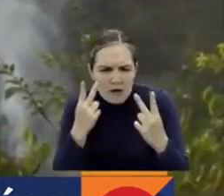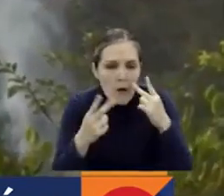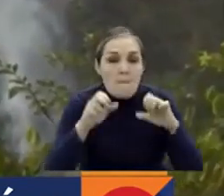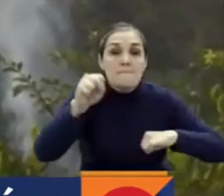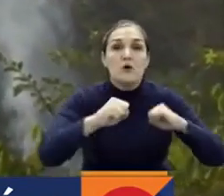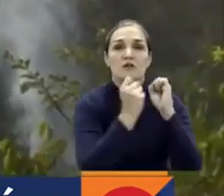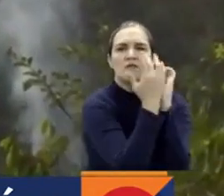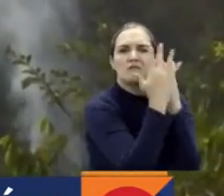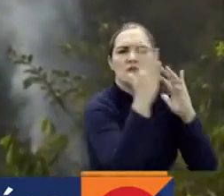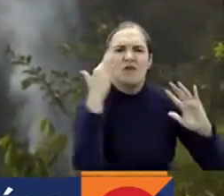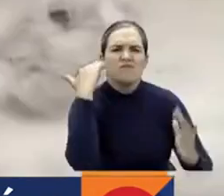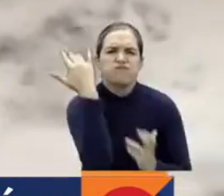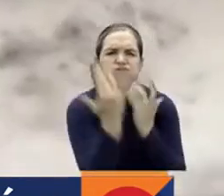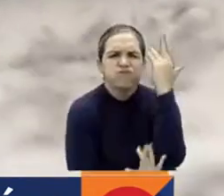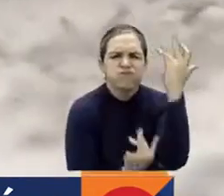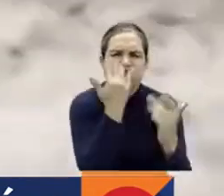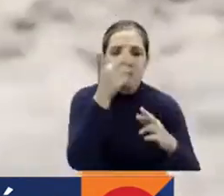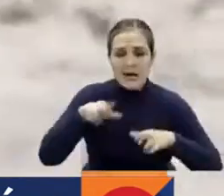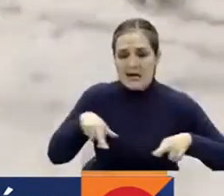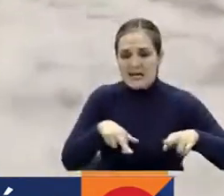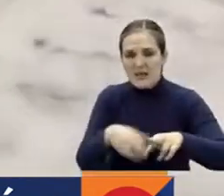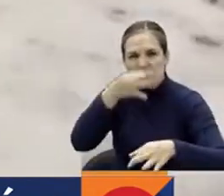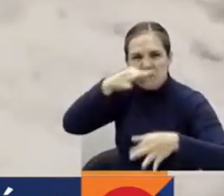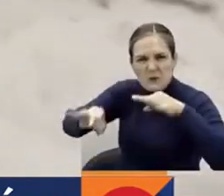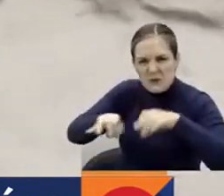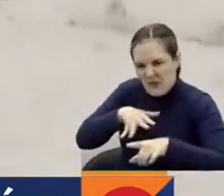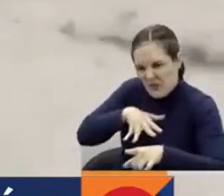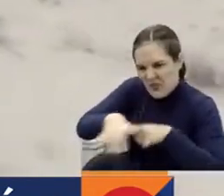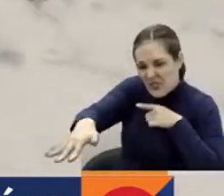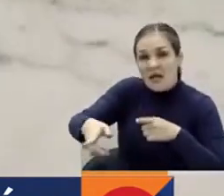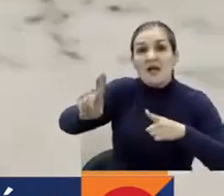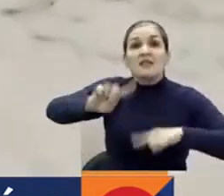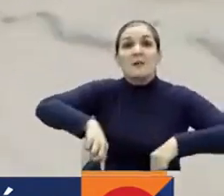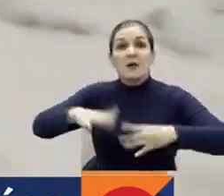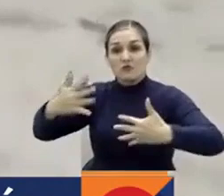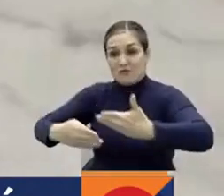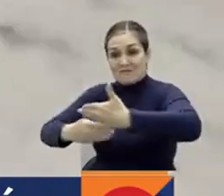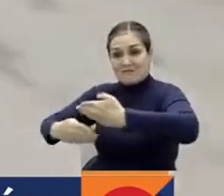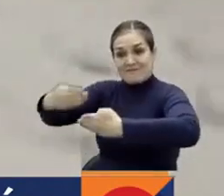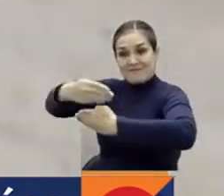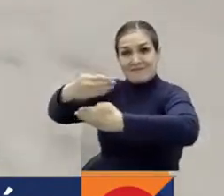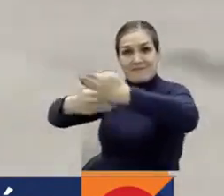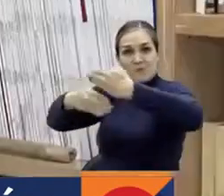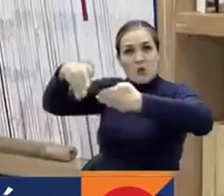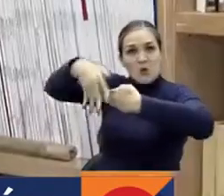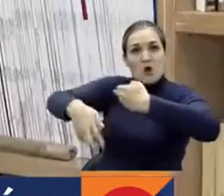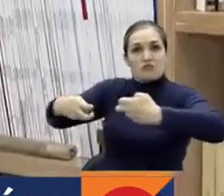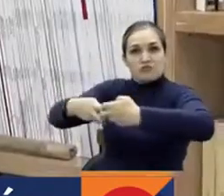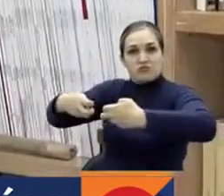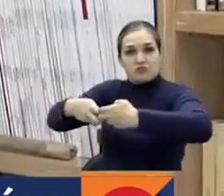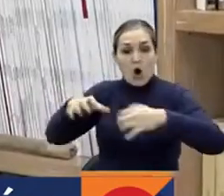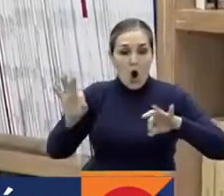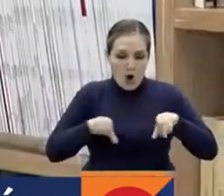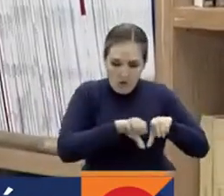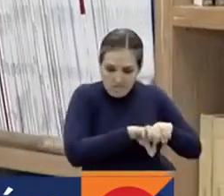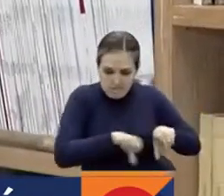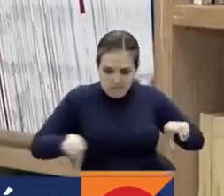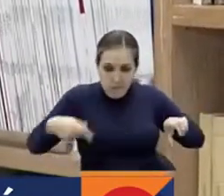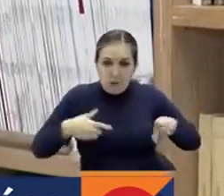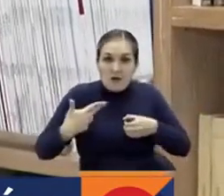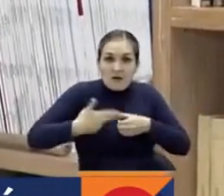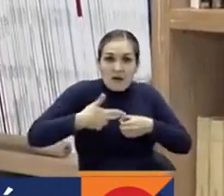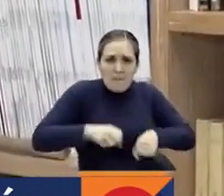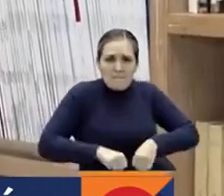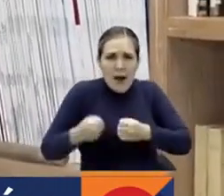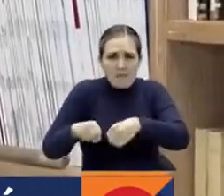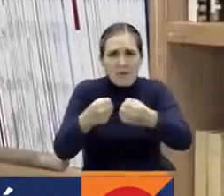incendios forestales, contaminación de ríos, daños a hidroeléctricas y red de ductos de hidrocarburo. Cuando se